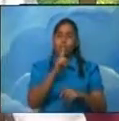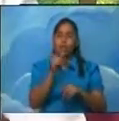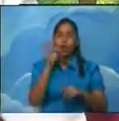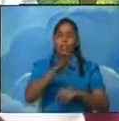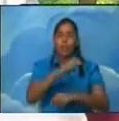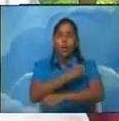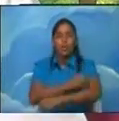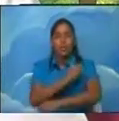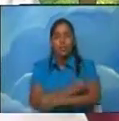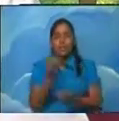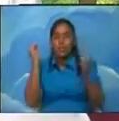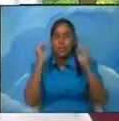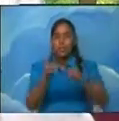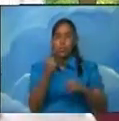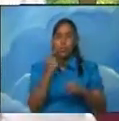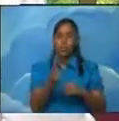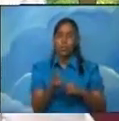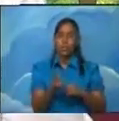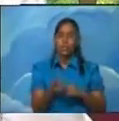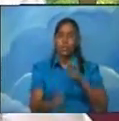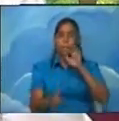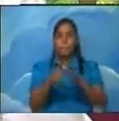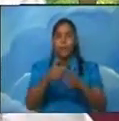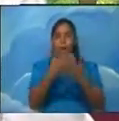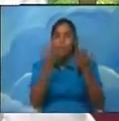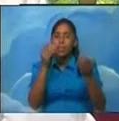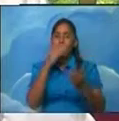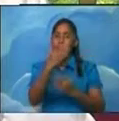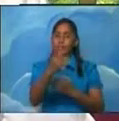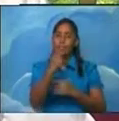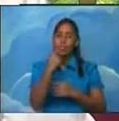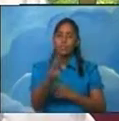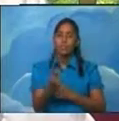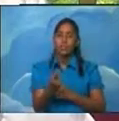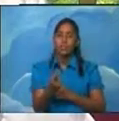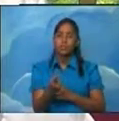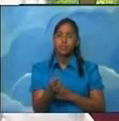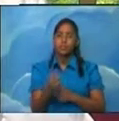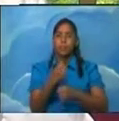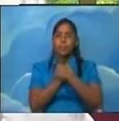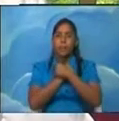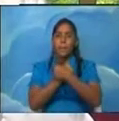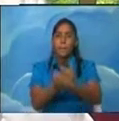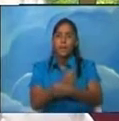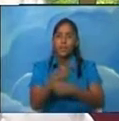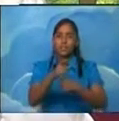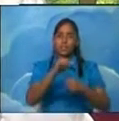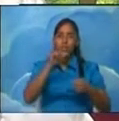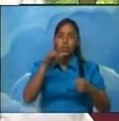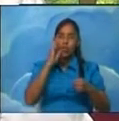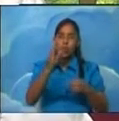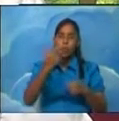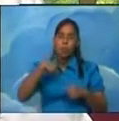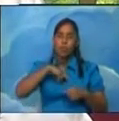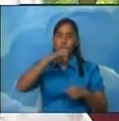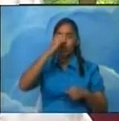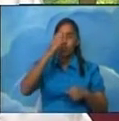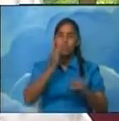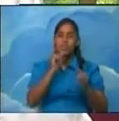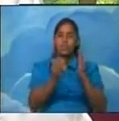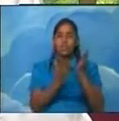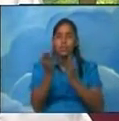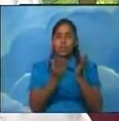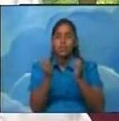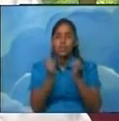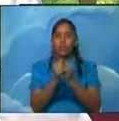obedeciendo cabalmente como él mandó. Más adelante dice, amando a Jehová vuestro Dios y sirviéndole con